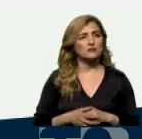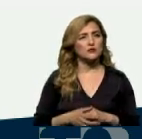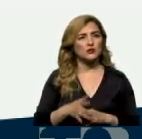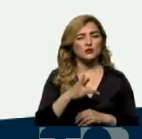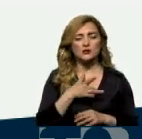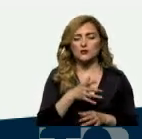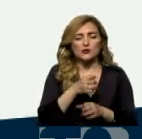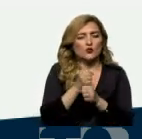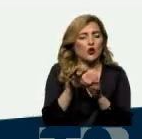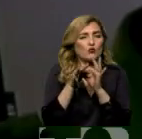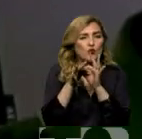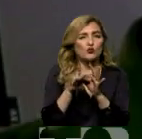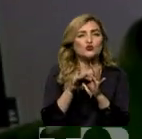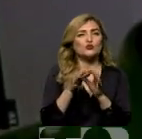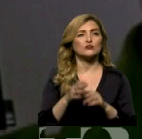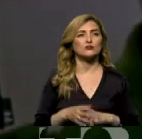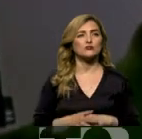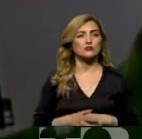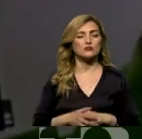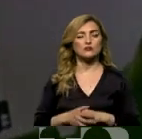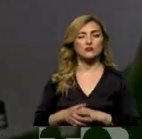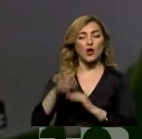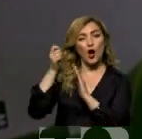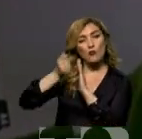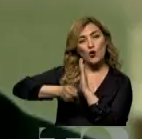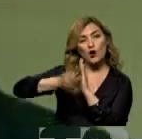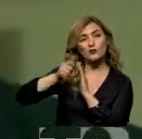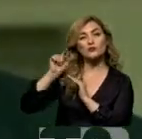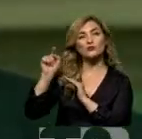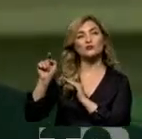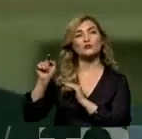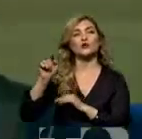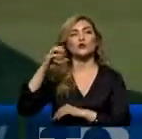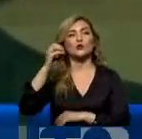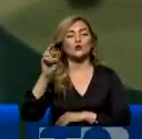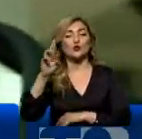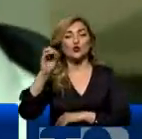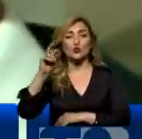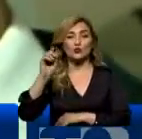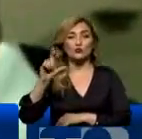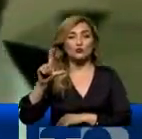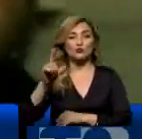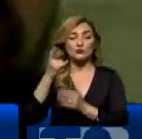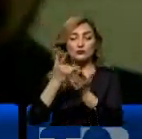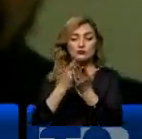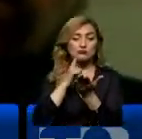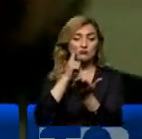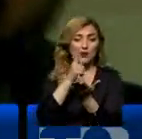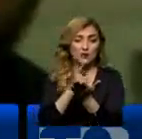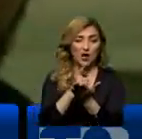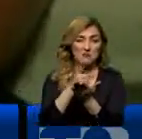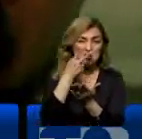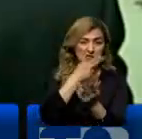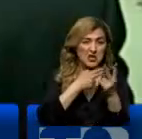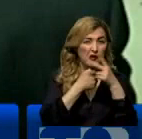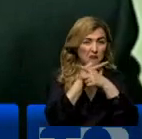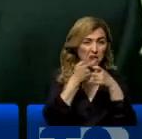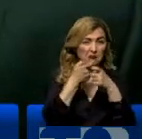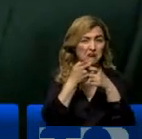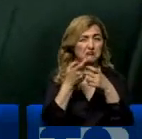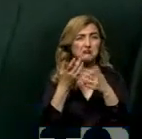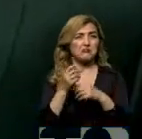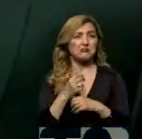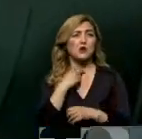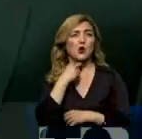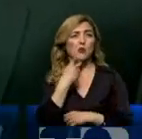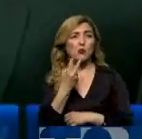con la compañera en tal lado. El abogado de María Sol Larrea, Teodoro Coronel, no desmintió la veracidad de este audio. Parece que es la